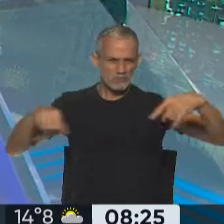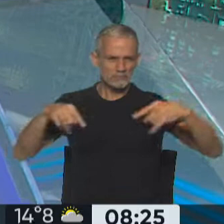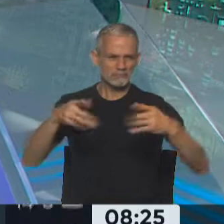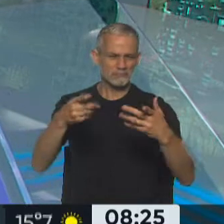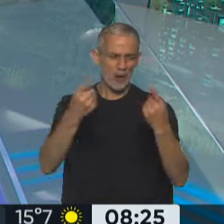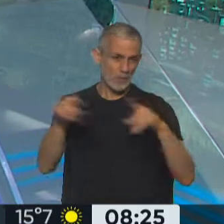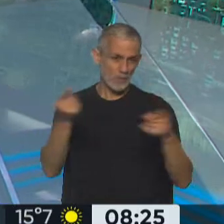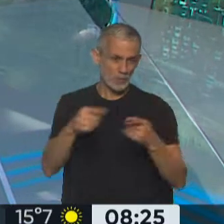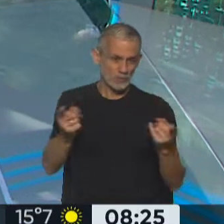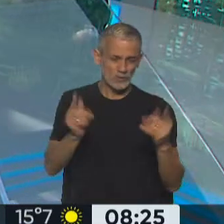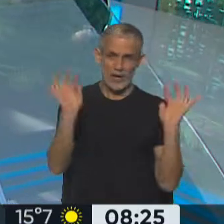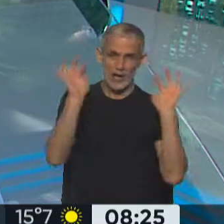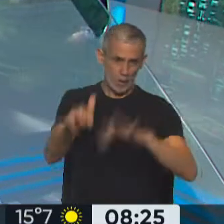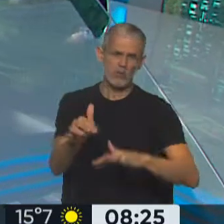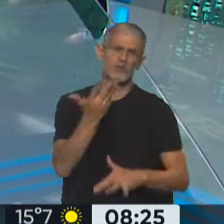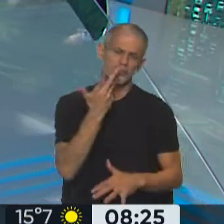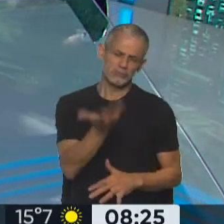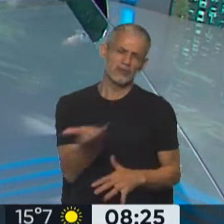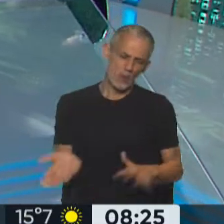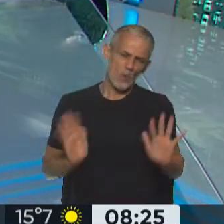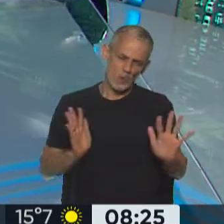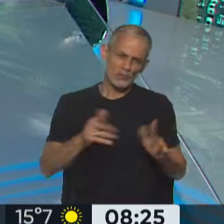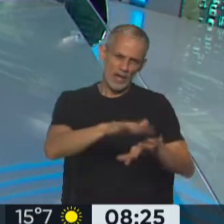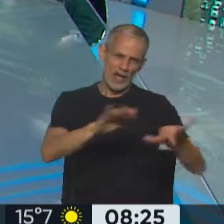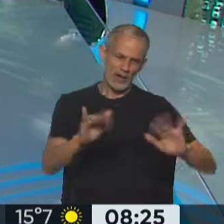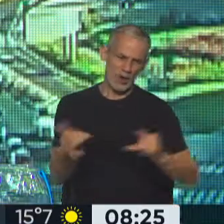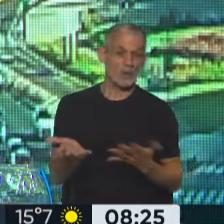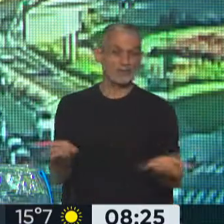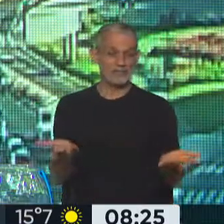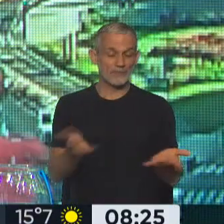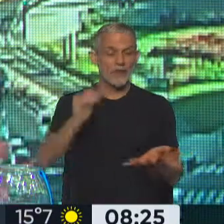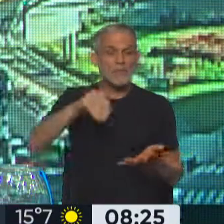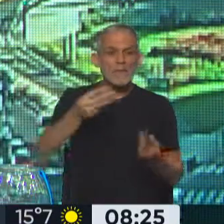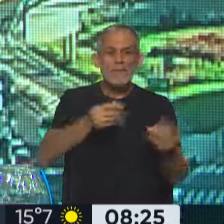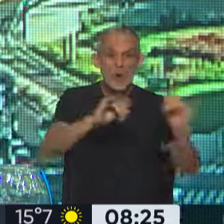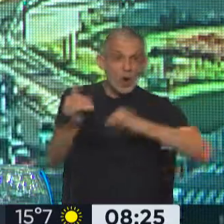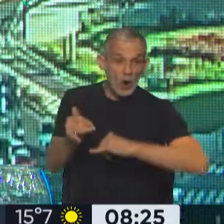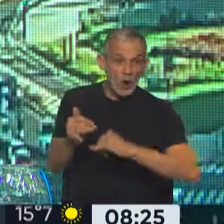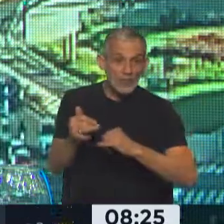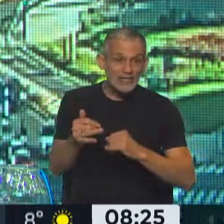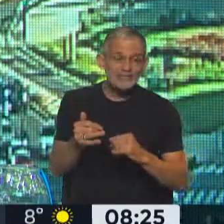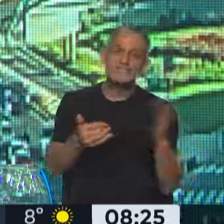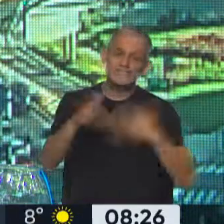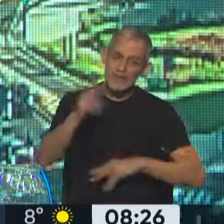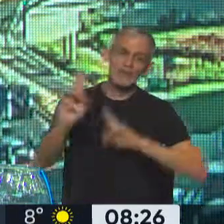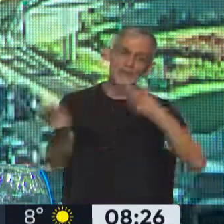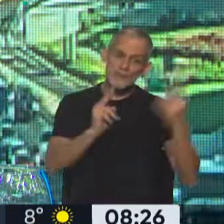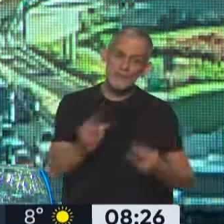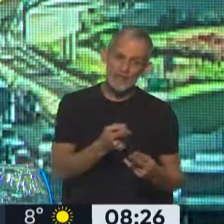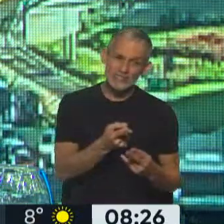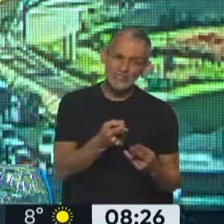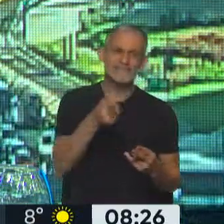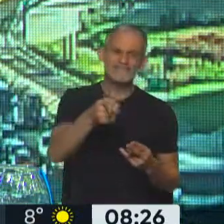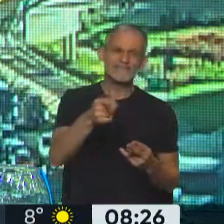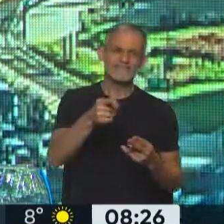de Gran concurrencia masiva y además porque los jóvenes son los que pierden la vida en